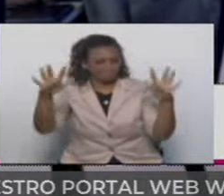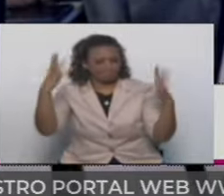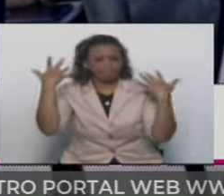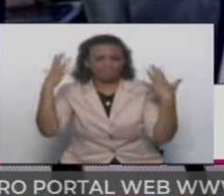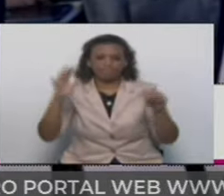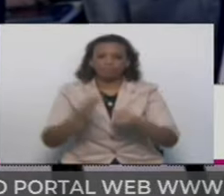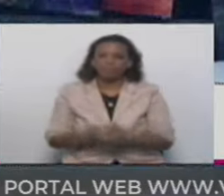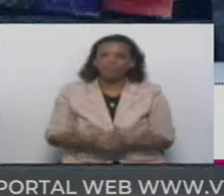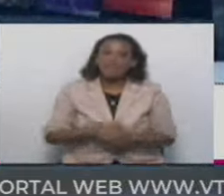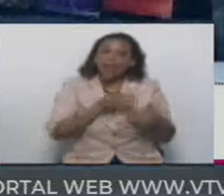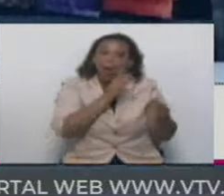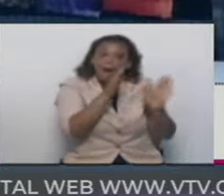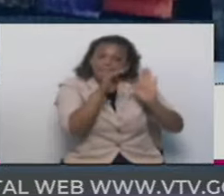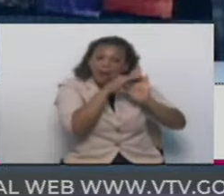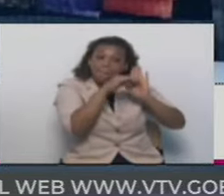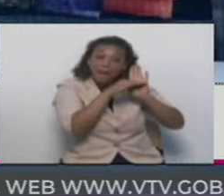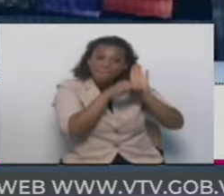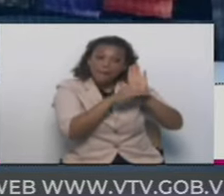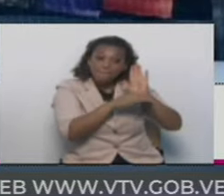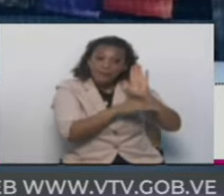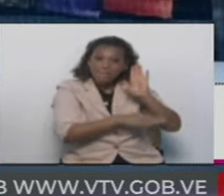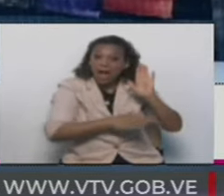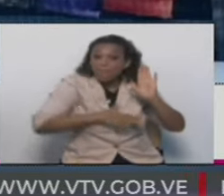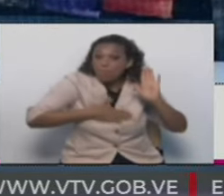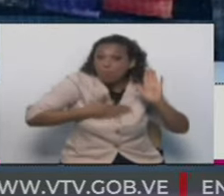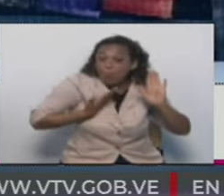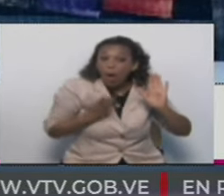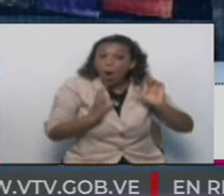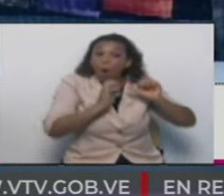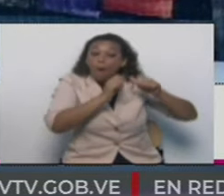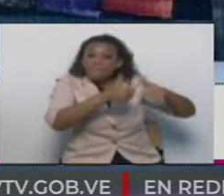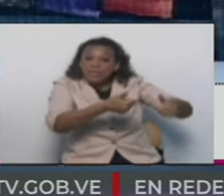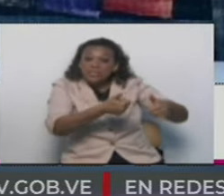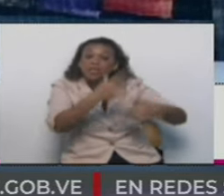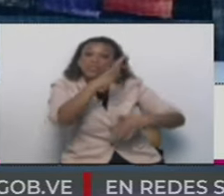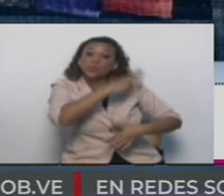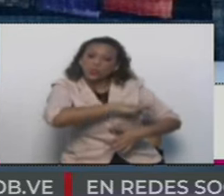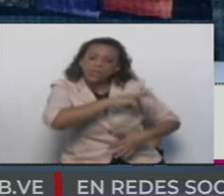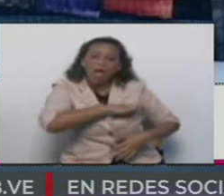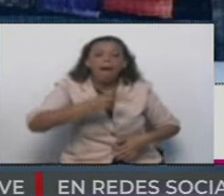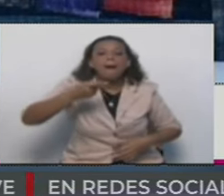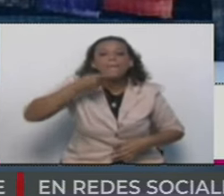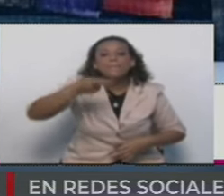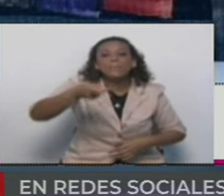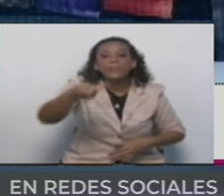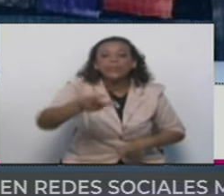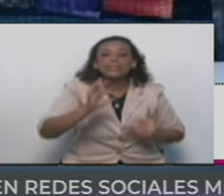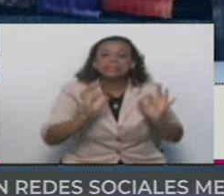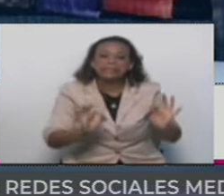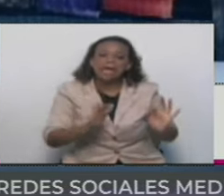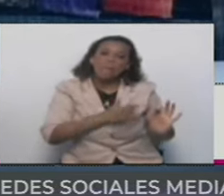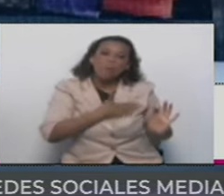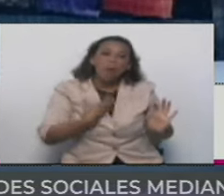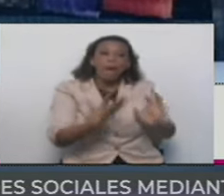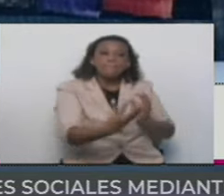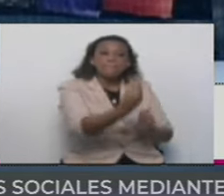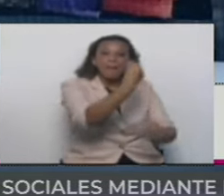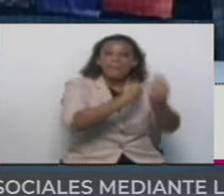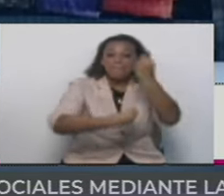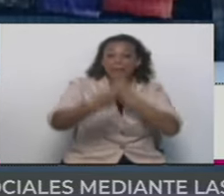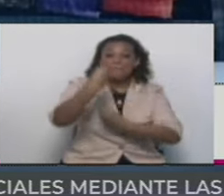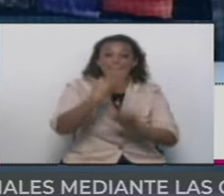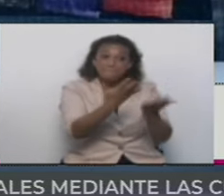Y en la medida de lo posible, invitemos a movimientos sociales, políticos, que puedan traer sus